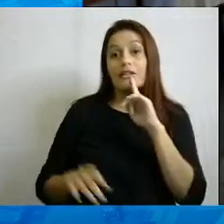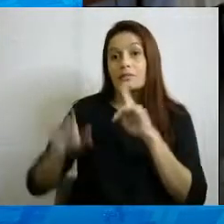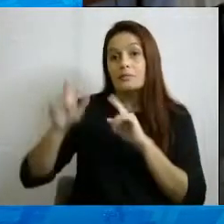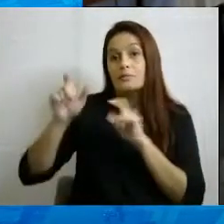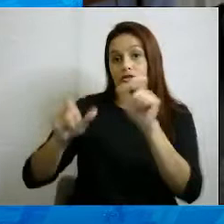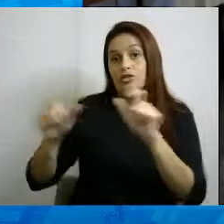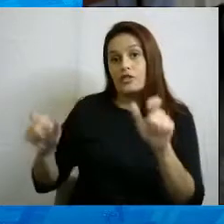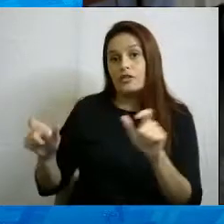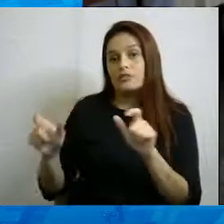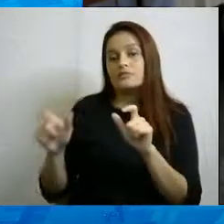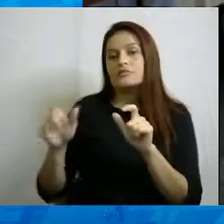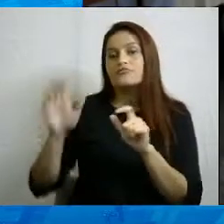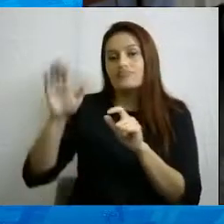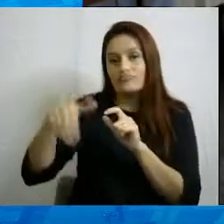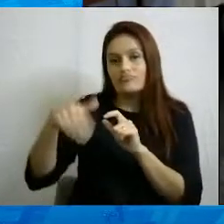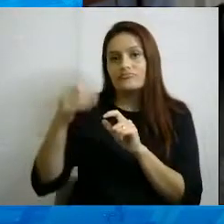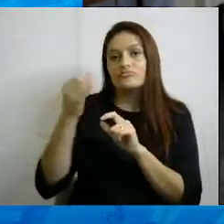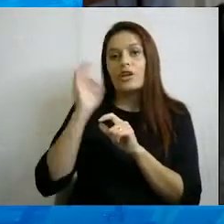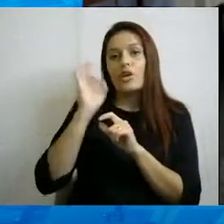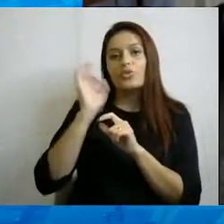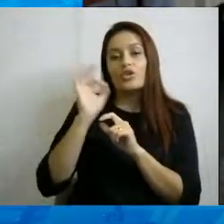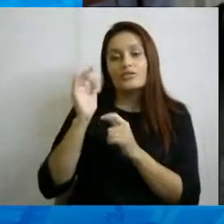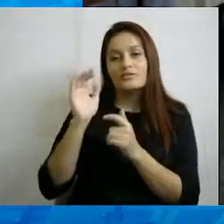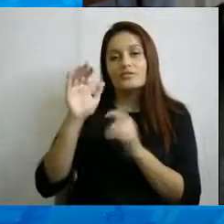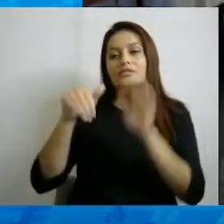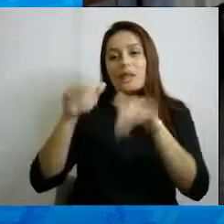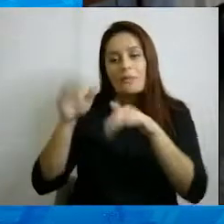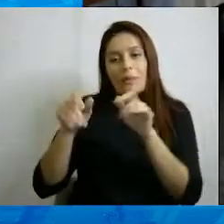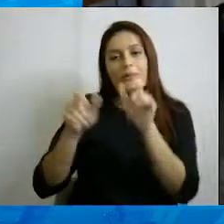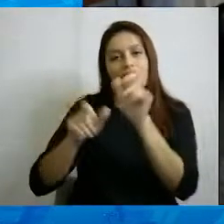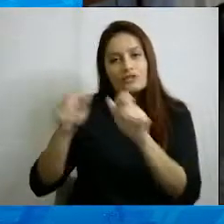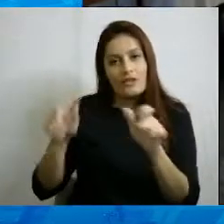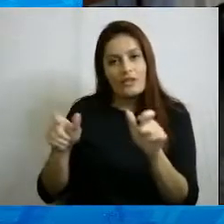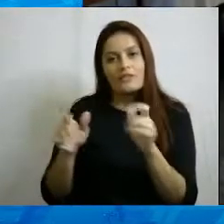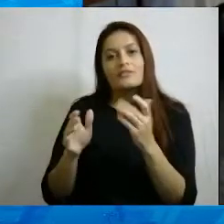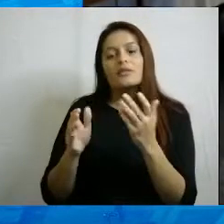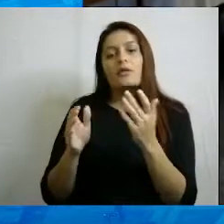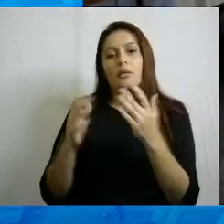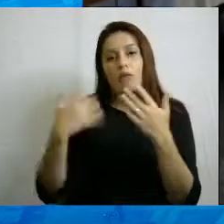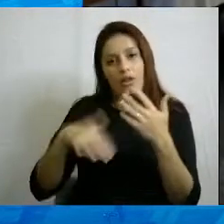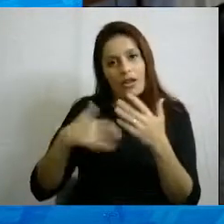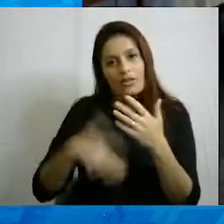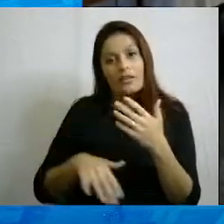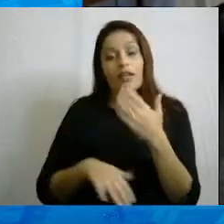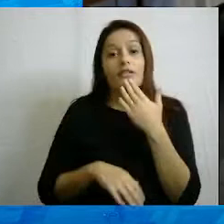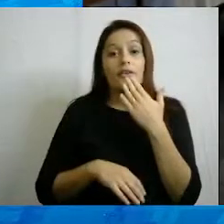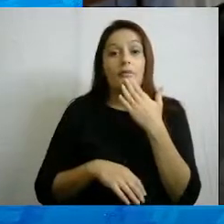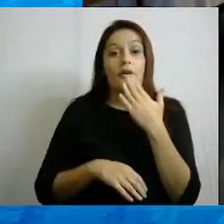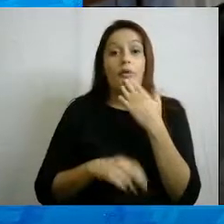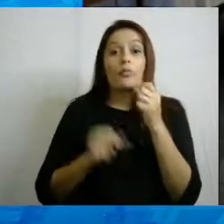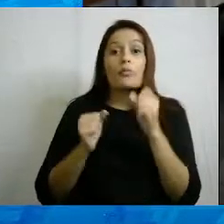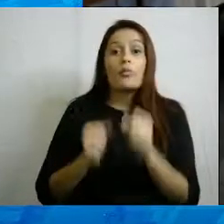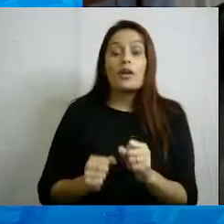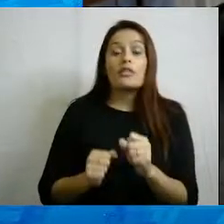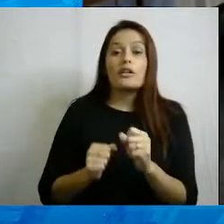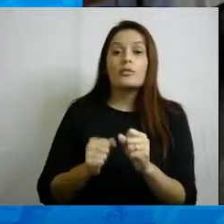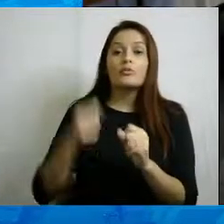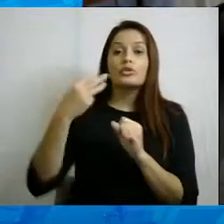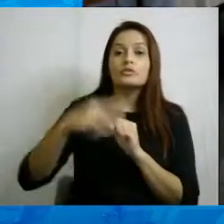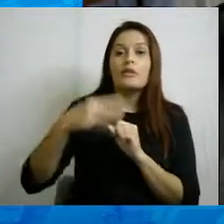los temas más de forma particular, privada con ustedes, ¿cierto? Y lo que le pido es que ponga a disposición el